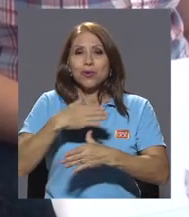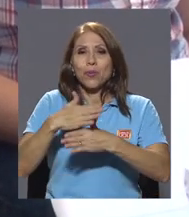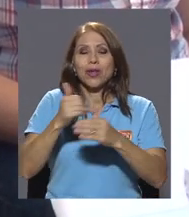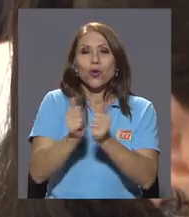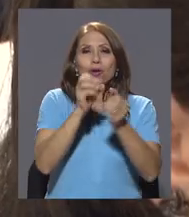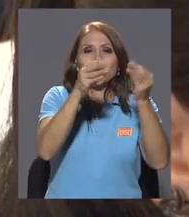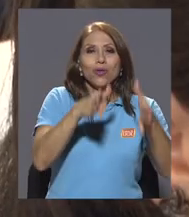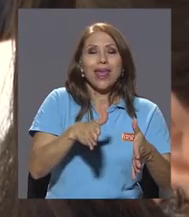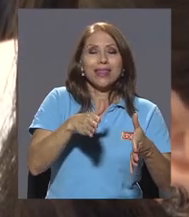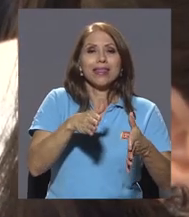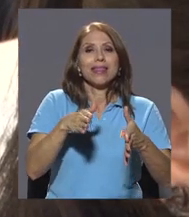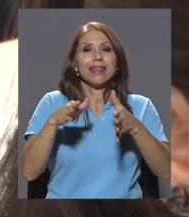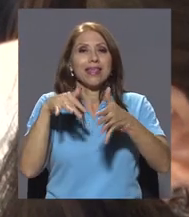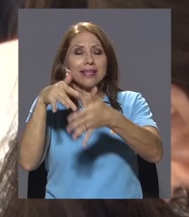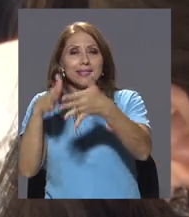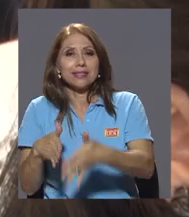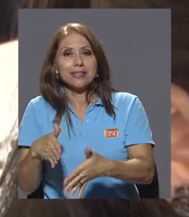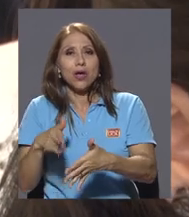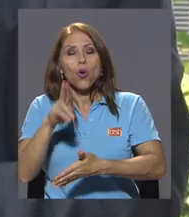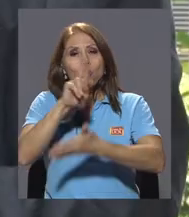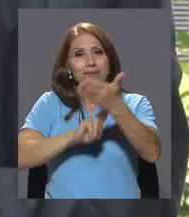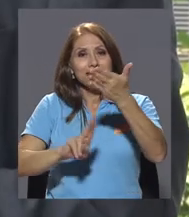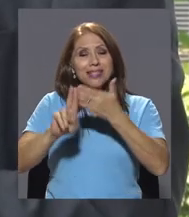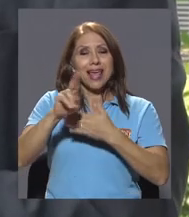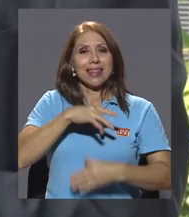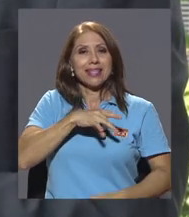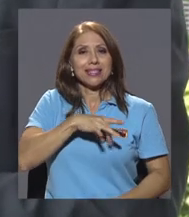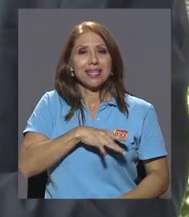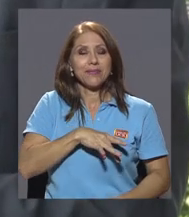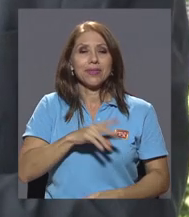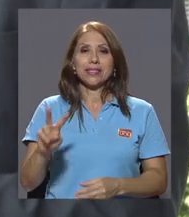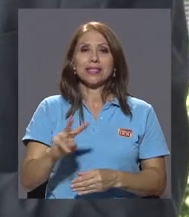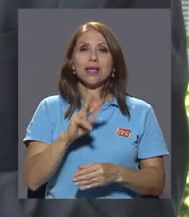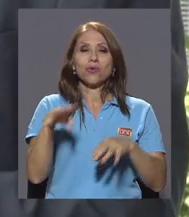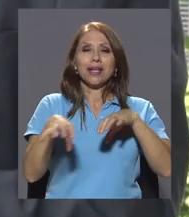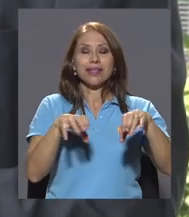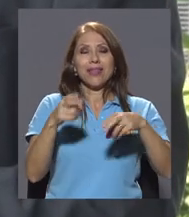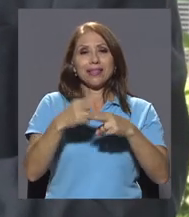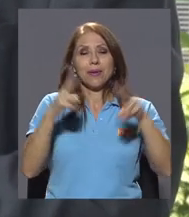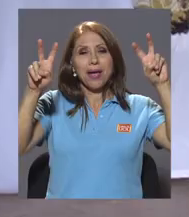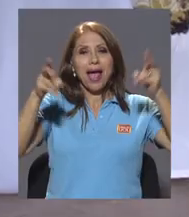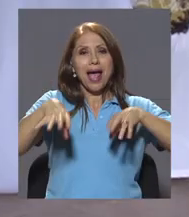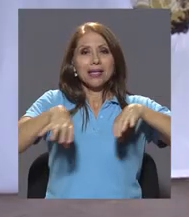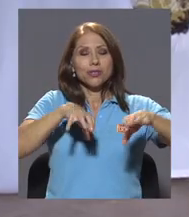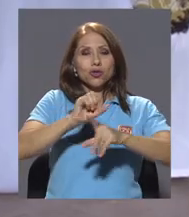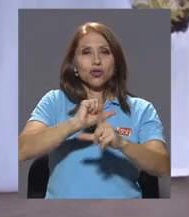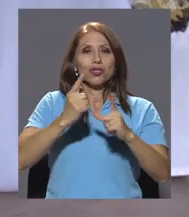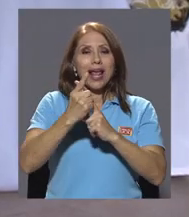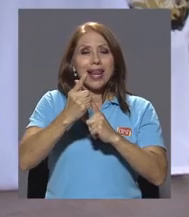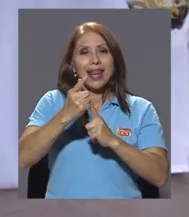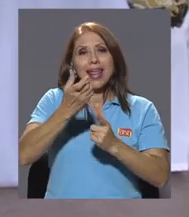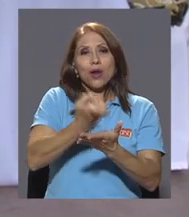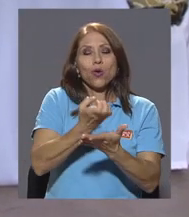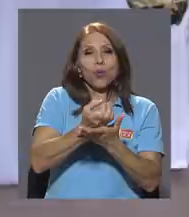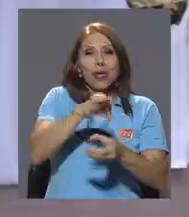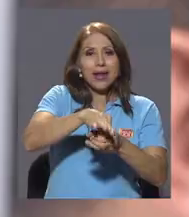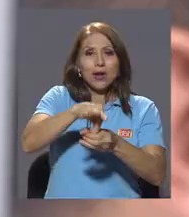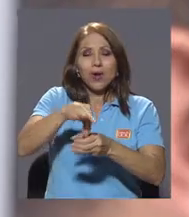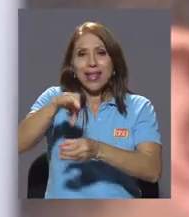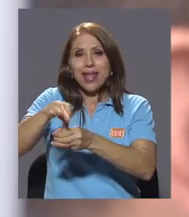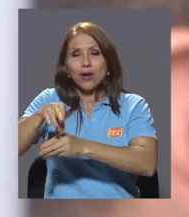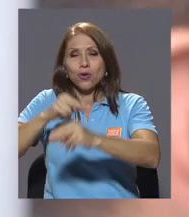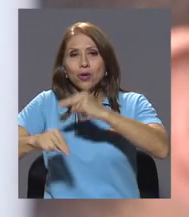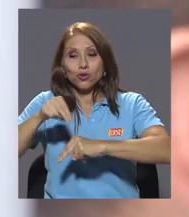de Santiago de Chile en el segundo simposio de Acción Social Economía Agrícola y Agronegocios. Esta actividad es organizada